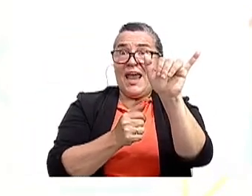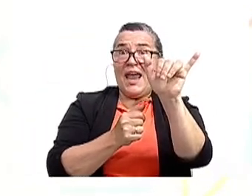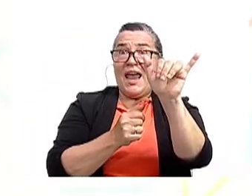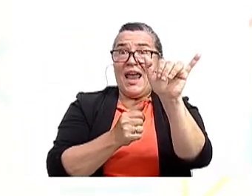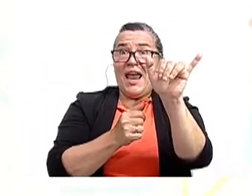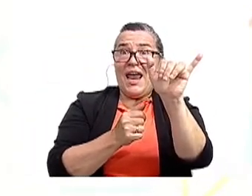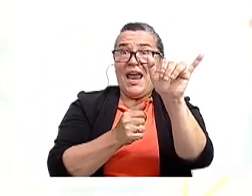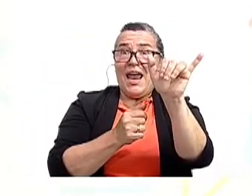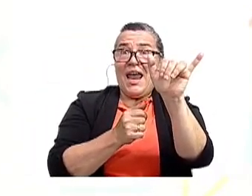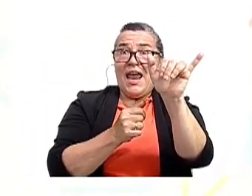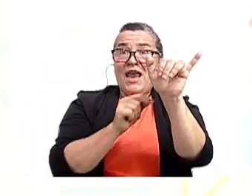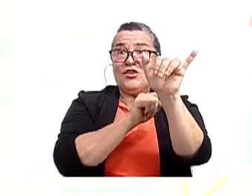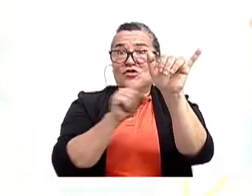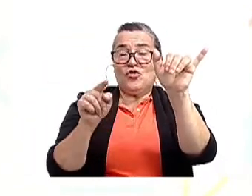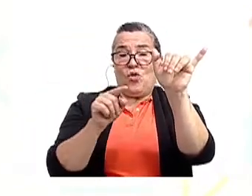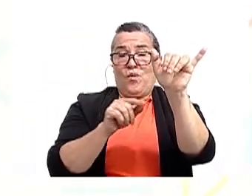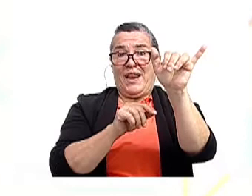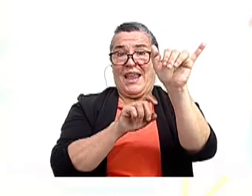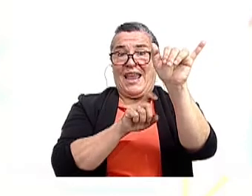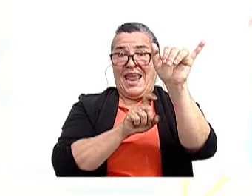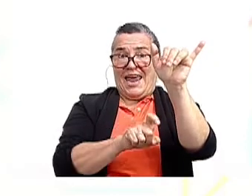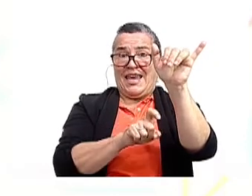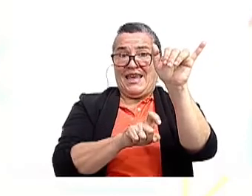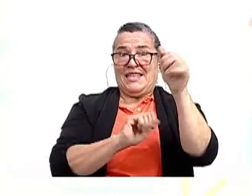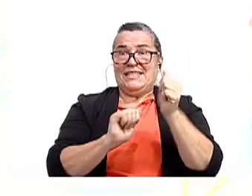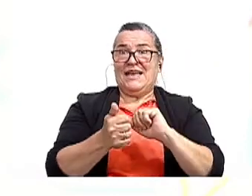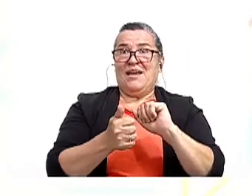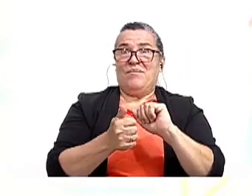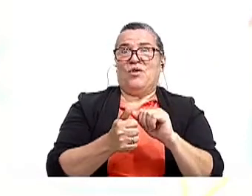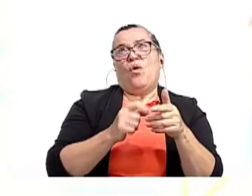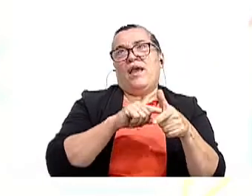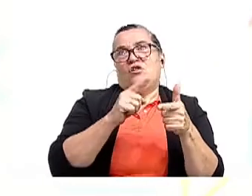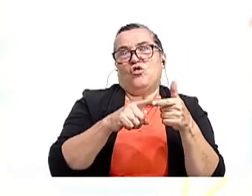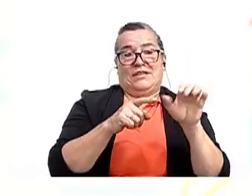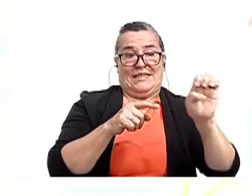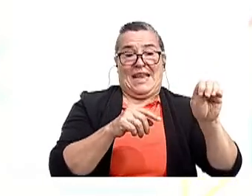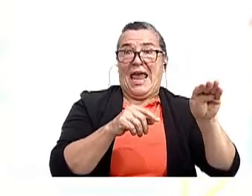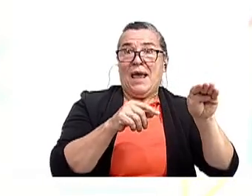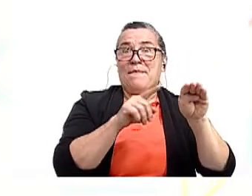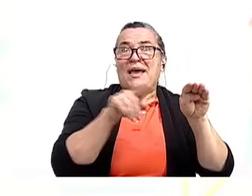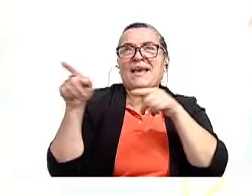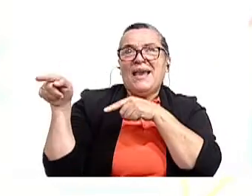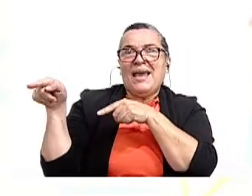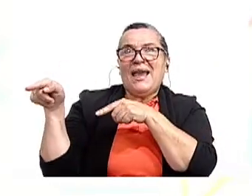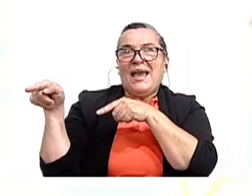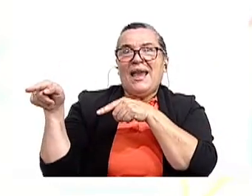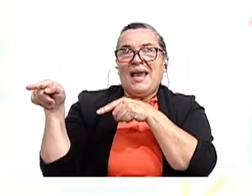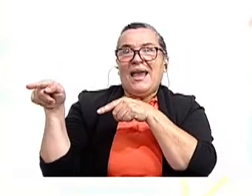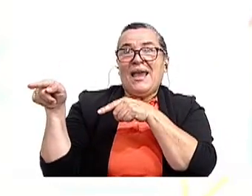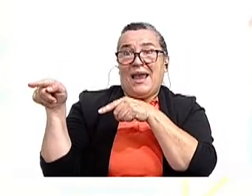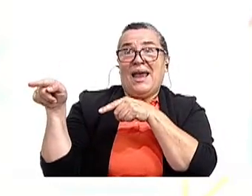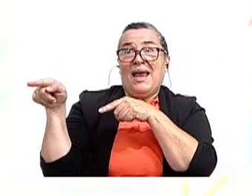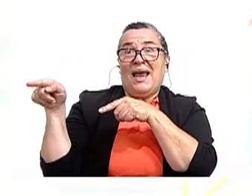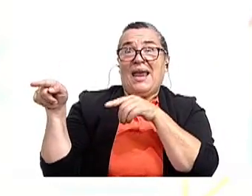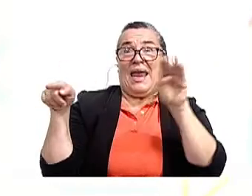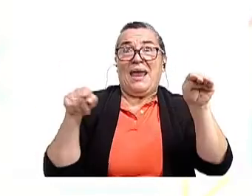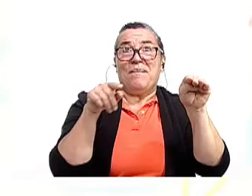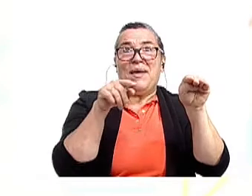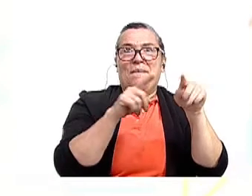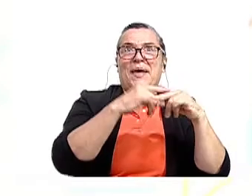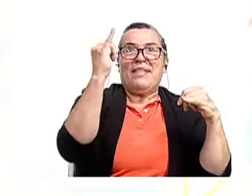Es decir, y sub 2 menos y sub 1 sobre x sub 2 menos x sub 1. ¿Lo